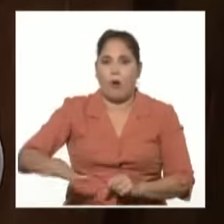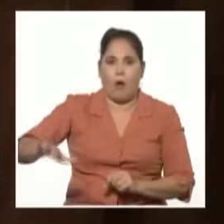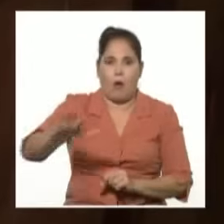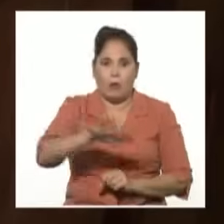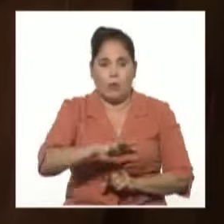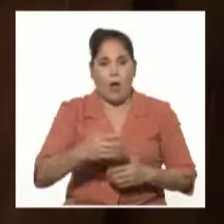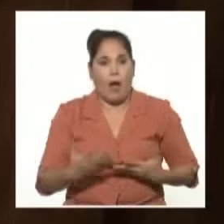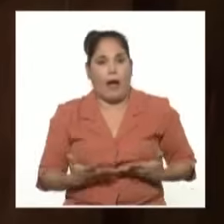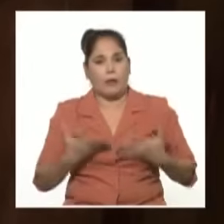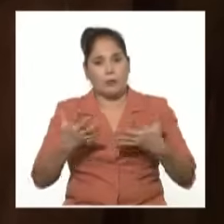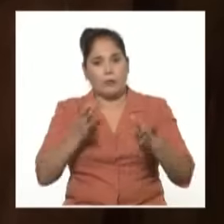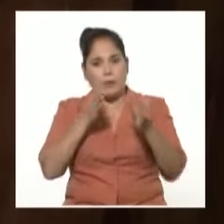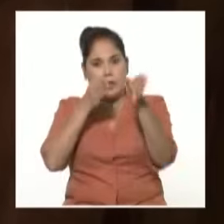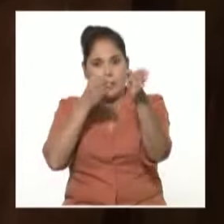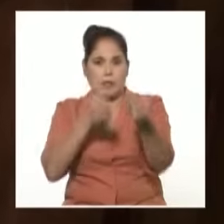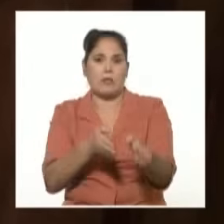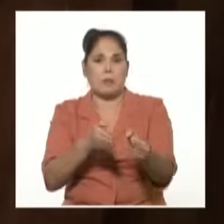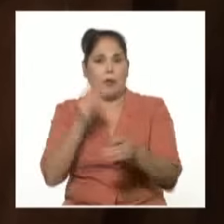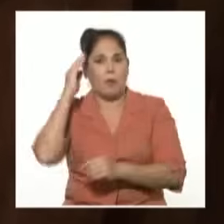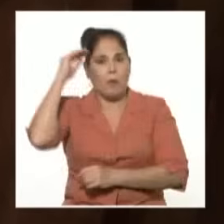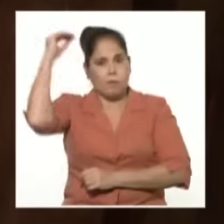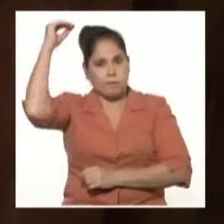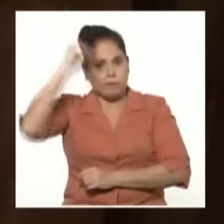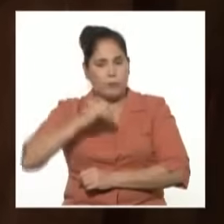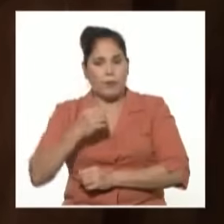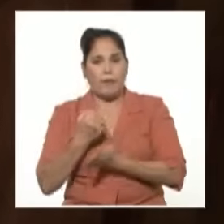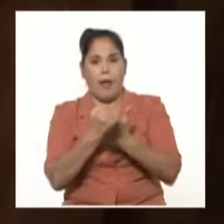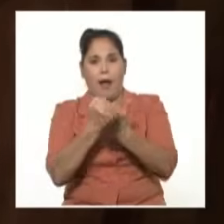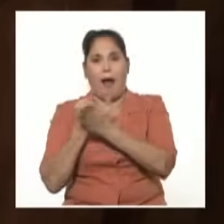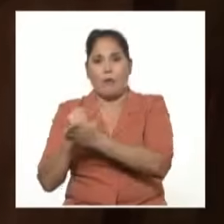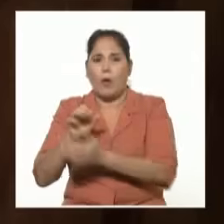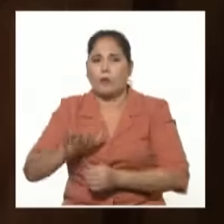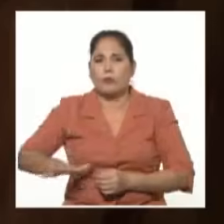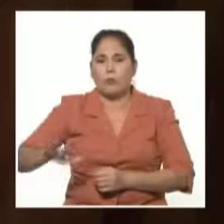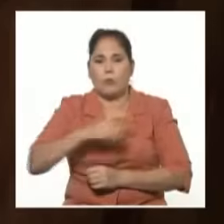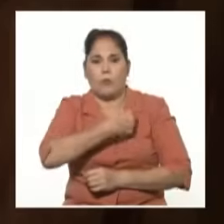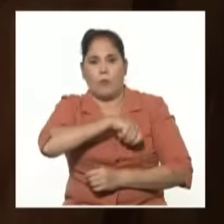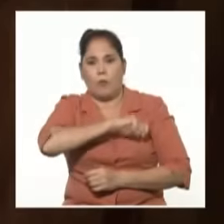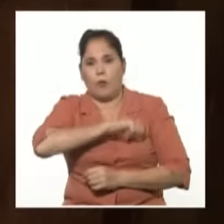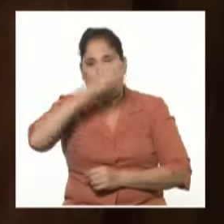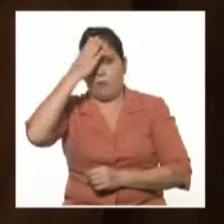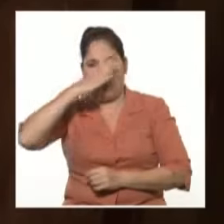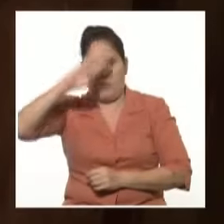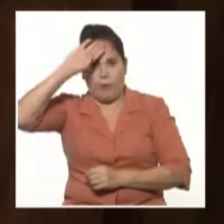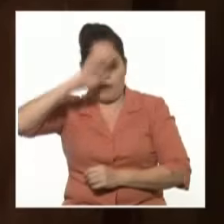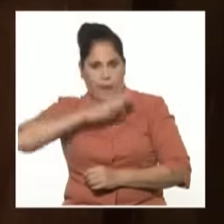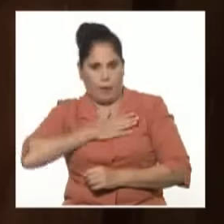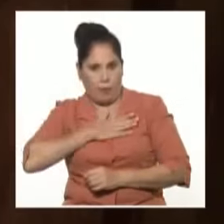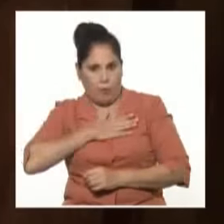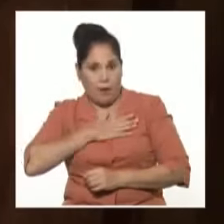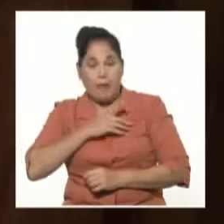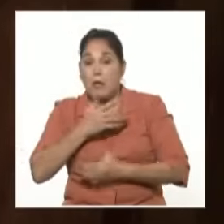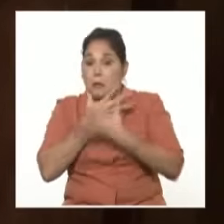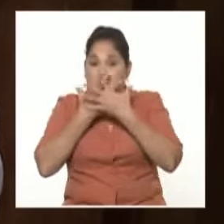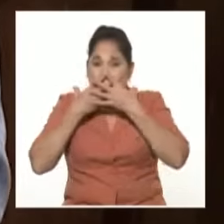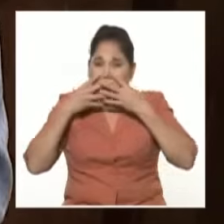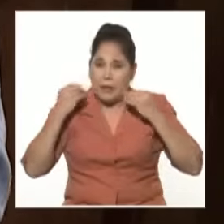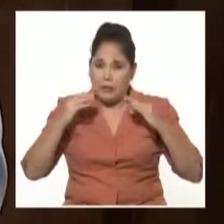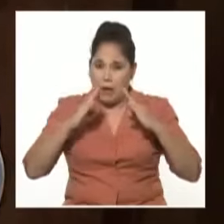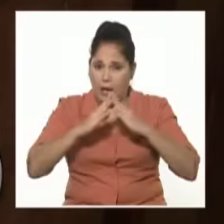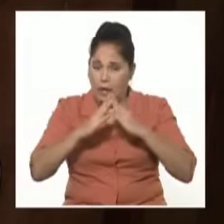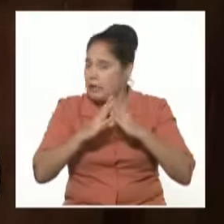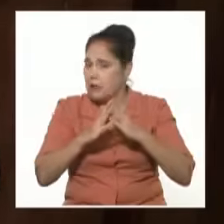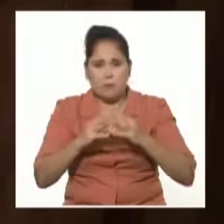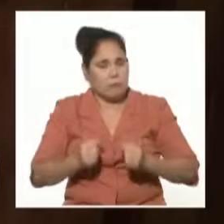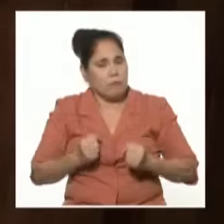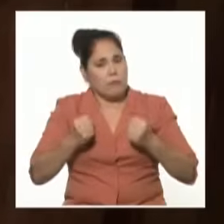actitud disciplinada, consciente y colaboradora del pueblo cubano, de aquellos que lo perdieron todo y no se